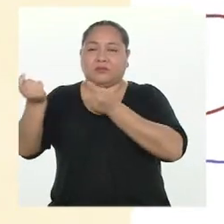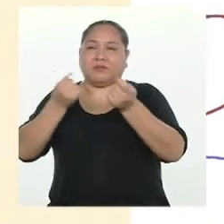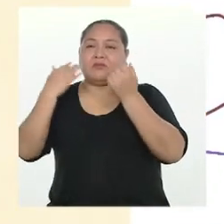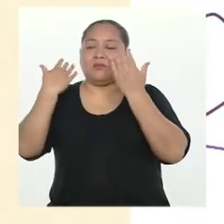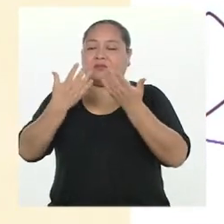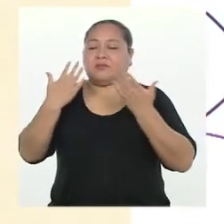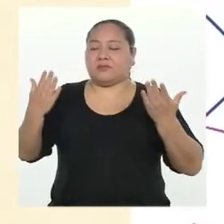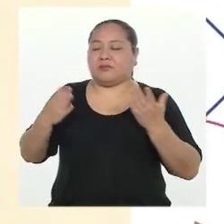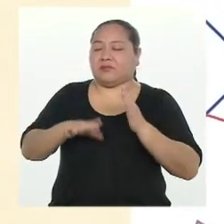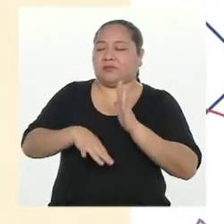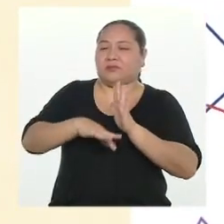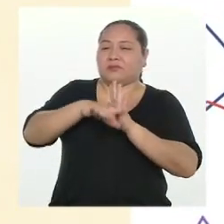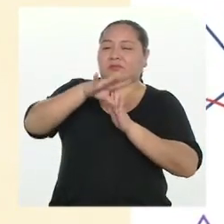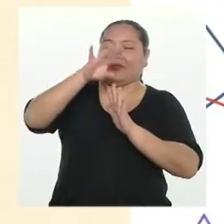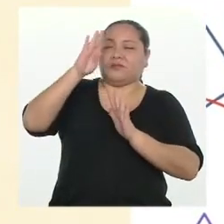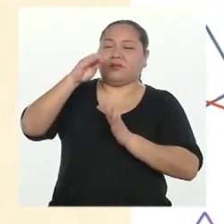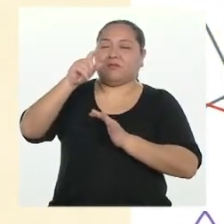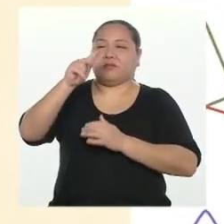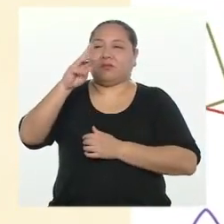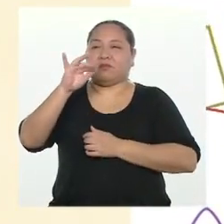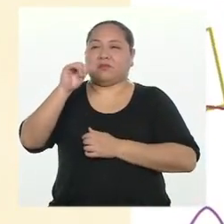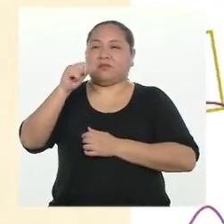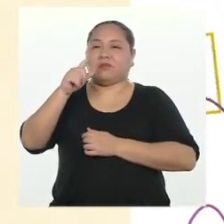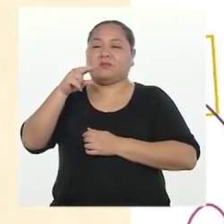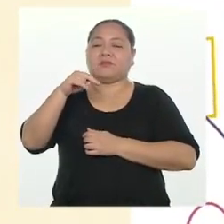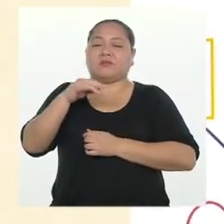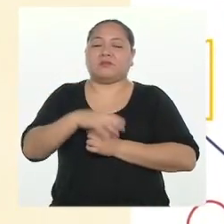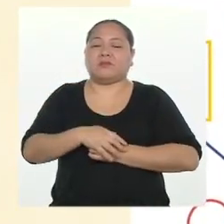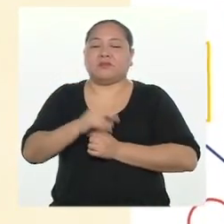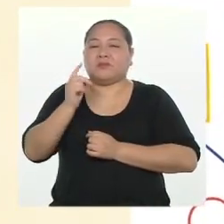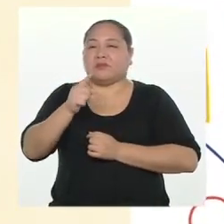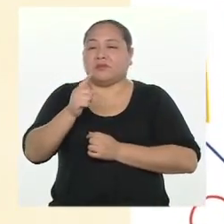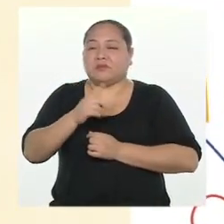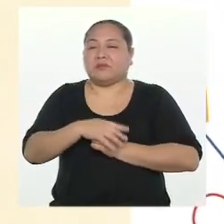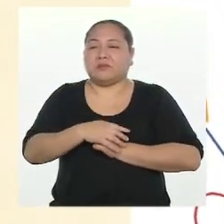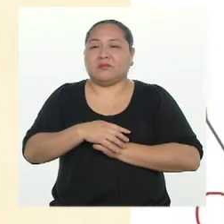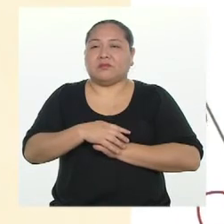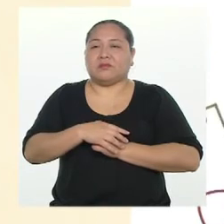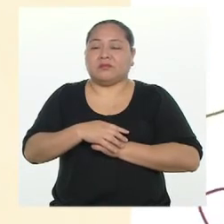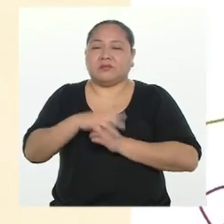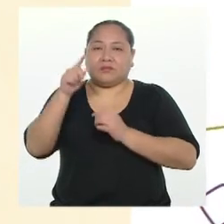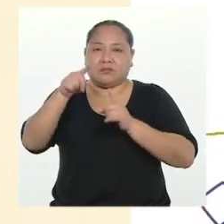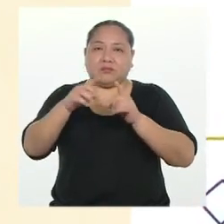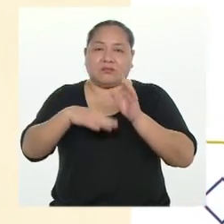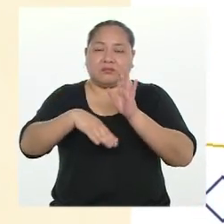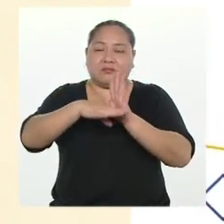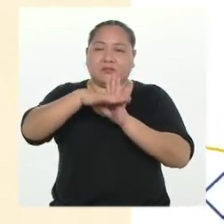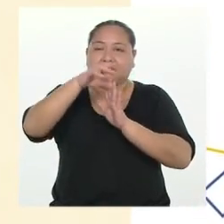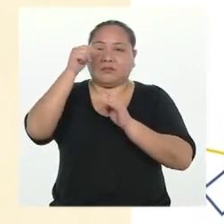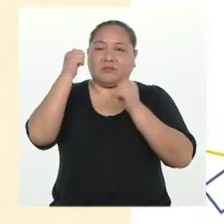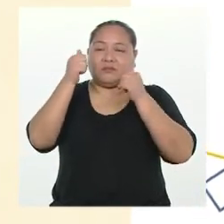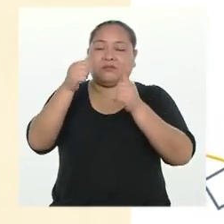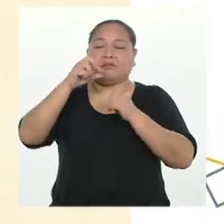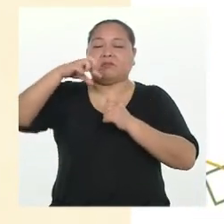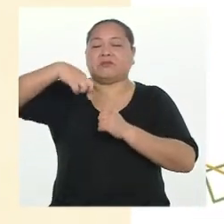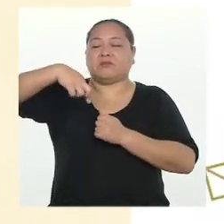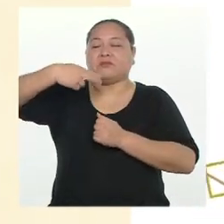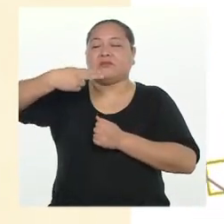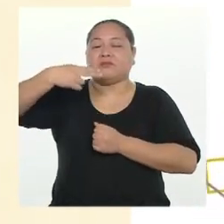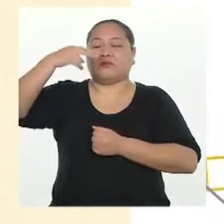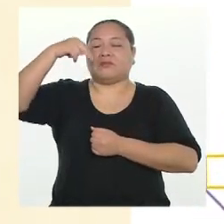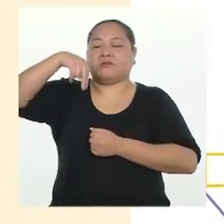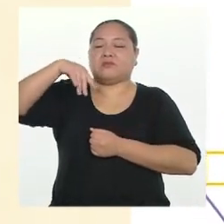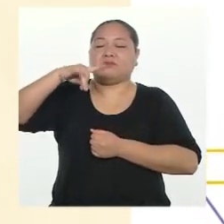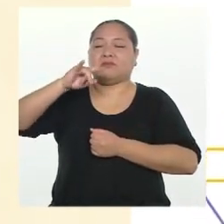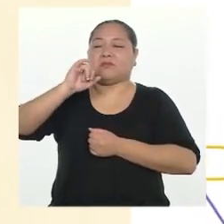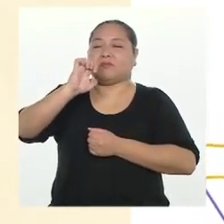crecimiento bacteriano. Las bacterias se desarrollan óptimamente en niveles de pH neutros. Algunas